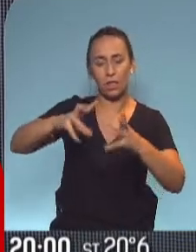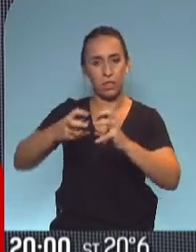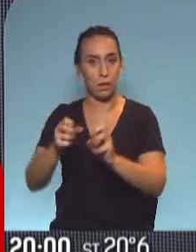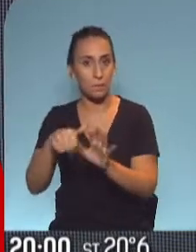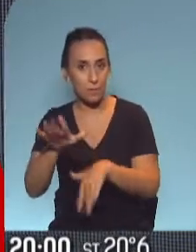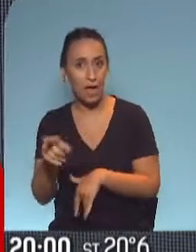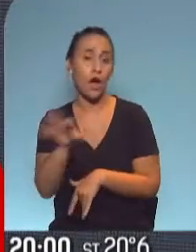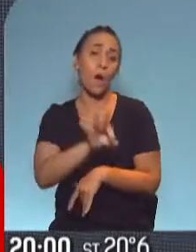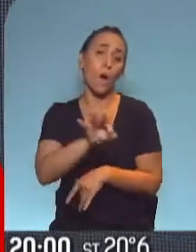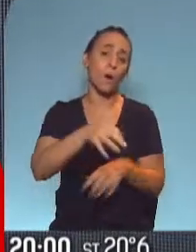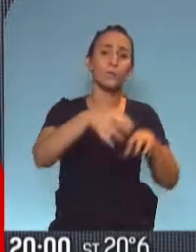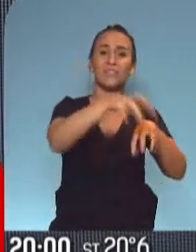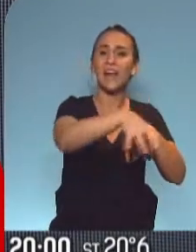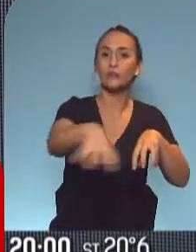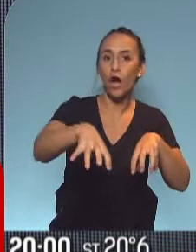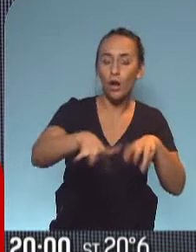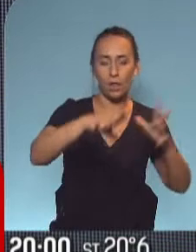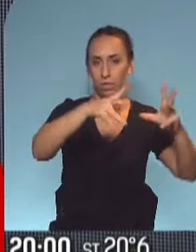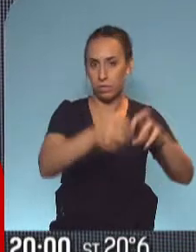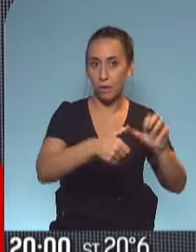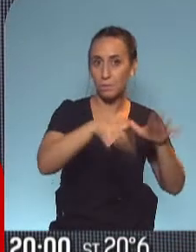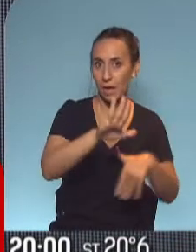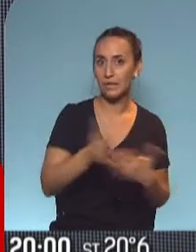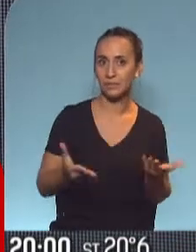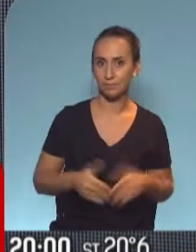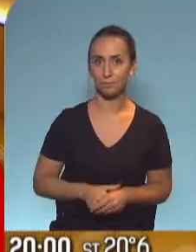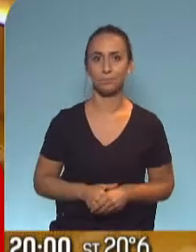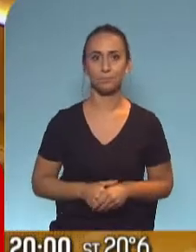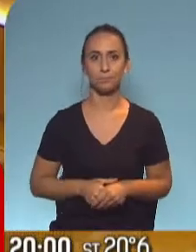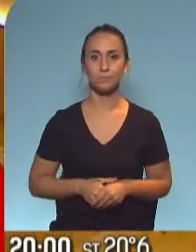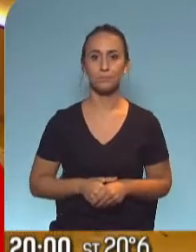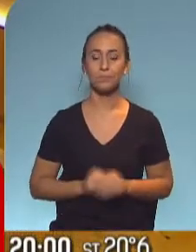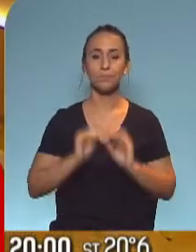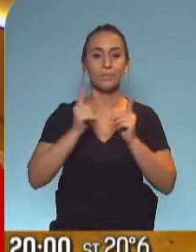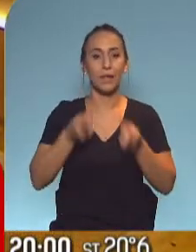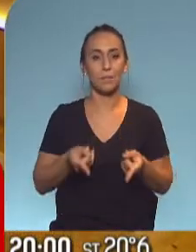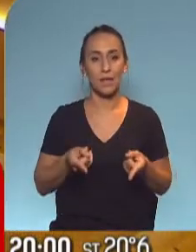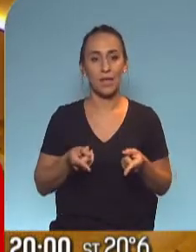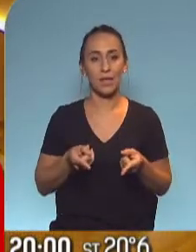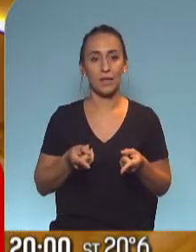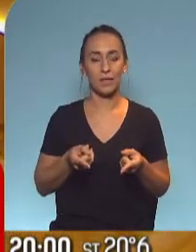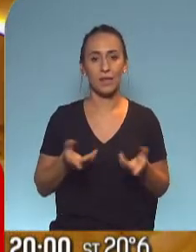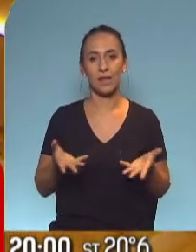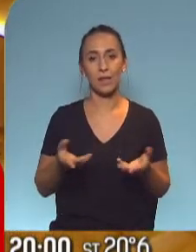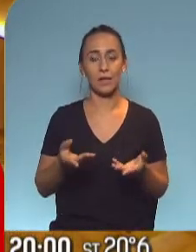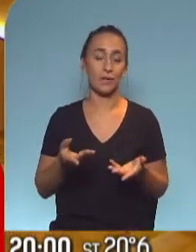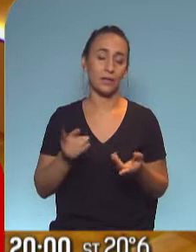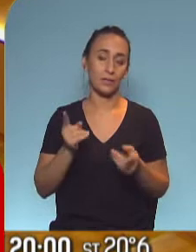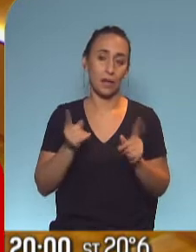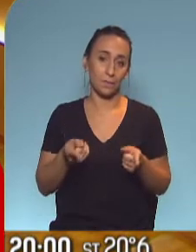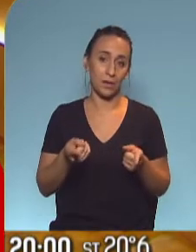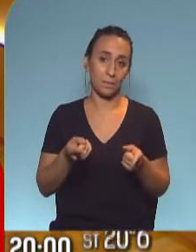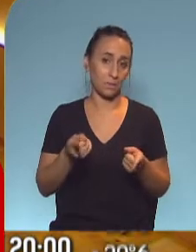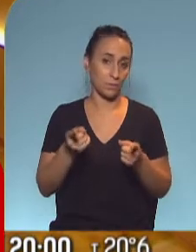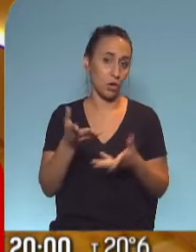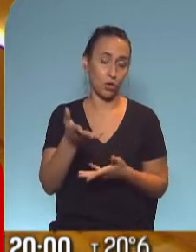algunos rubros obviamente han sido más afectados, incluso desocupación. Exactamente. También otra cosa que, bueno, a propósito